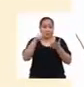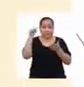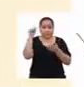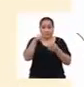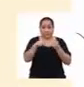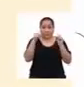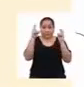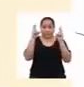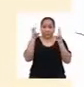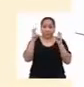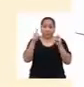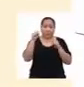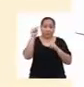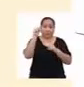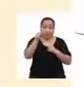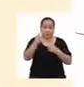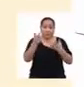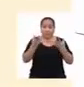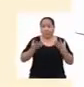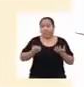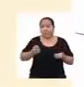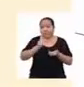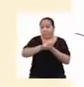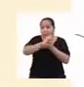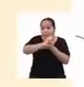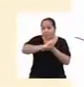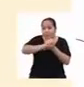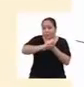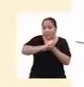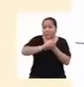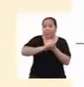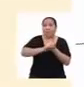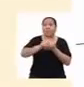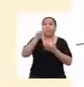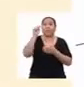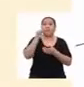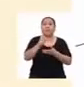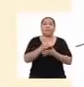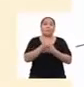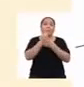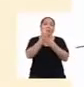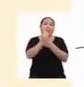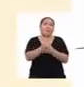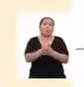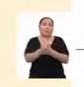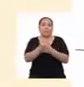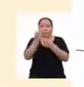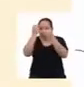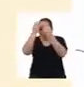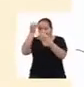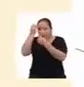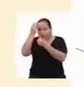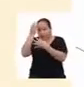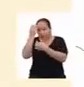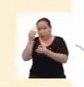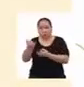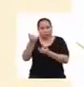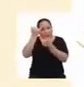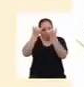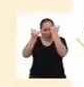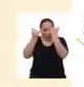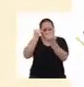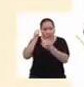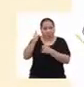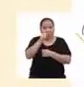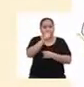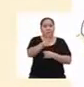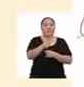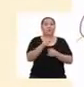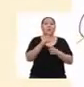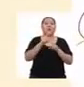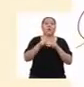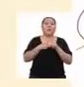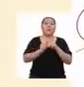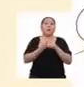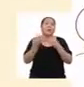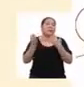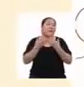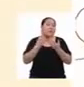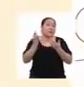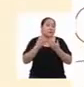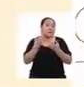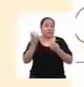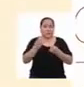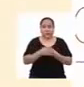tema acerca del cual quieres escribir. Esto te dará fuentes e ideas para que comiences con mayor